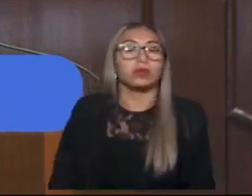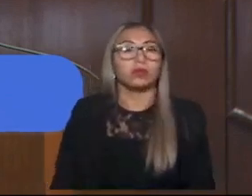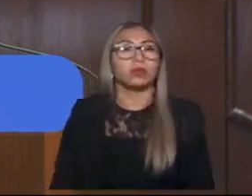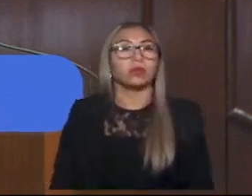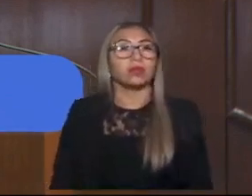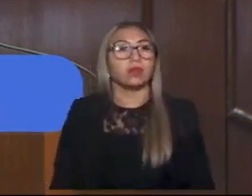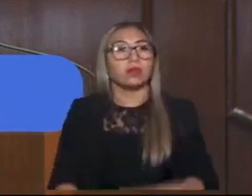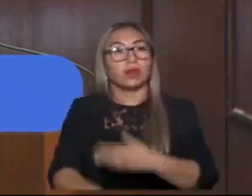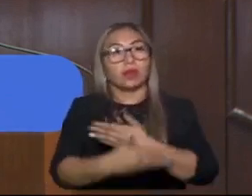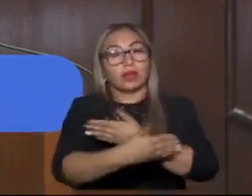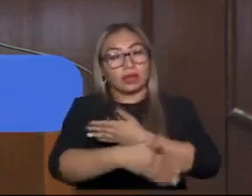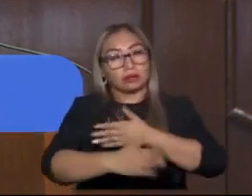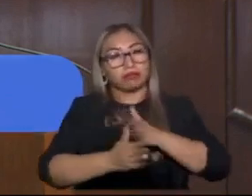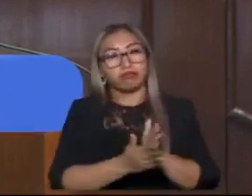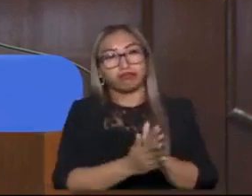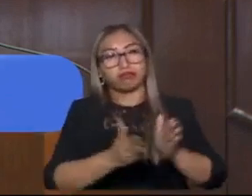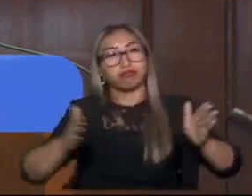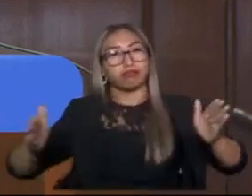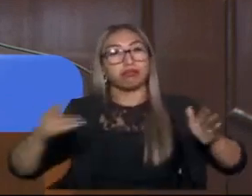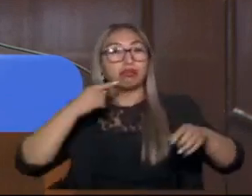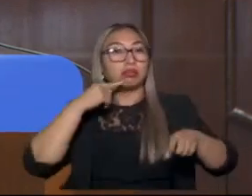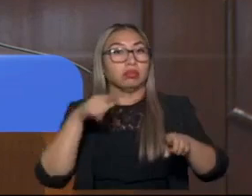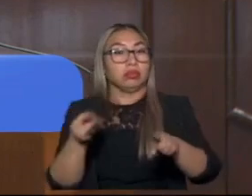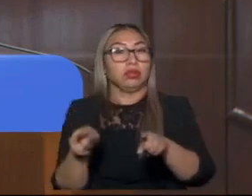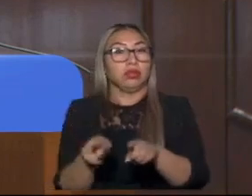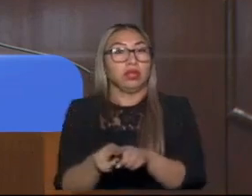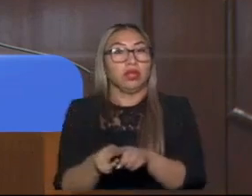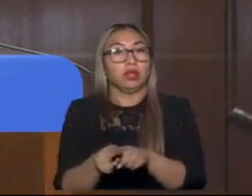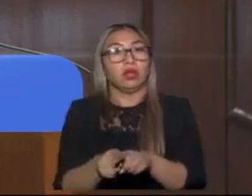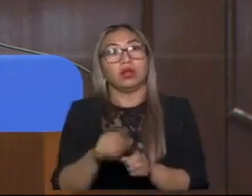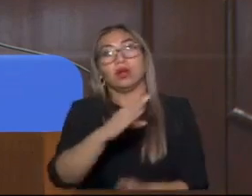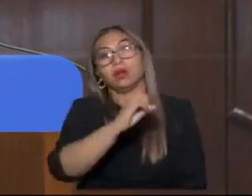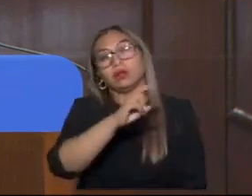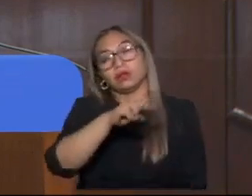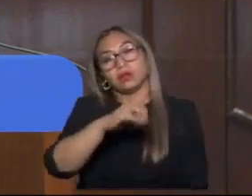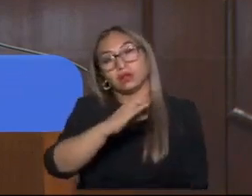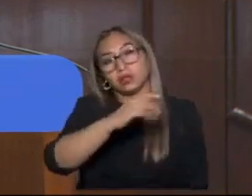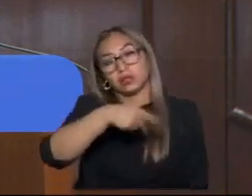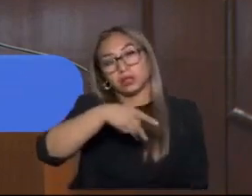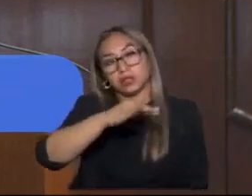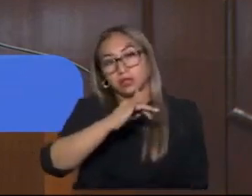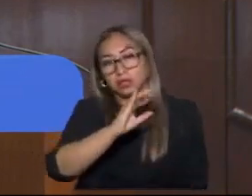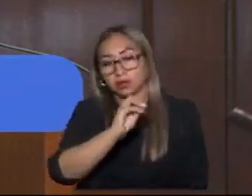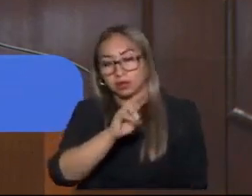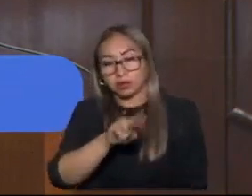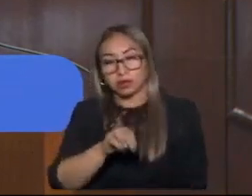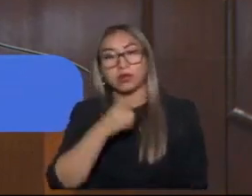Rehabilitación y ensanche de la carretera La Concepción, Cuesta de Piedra, Volcán.